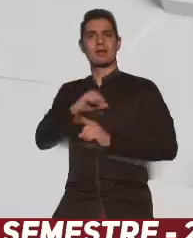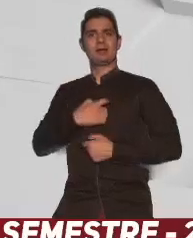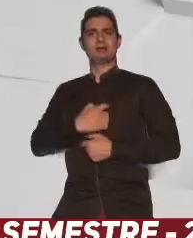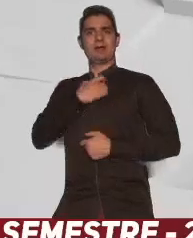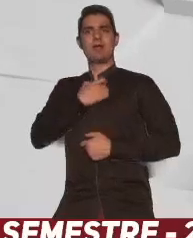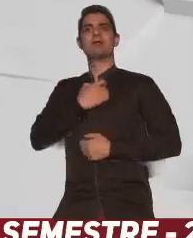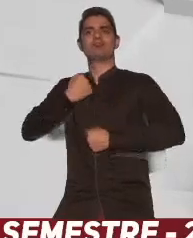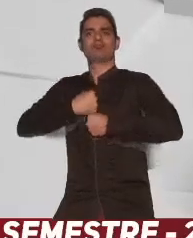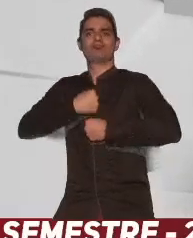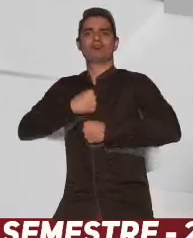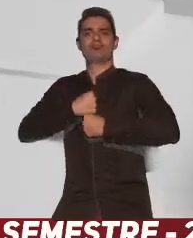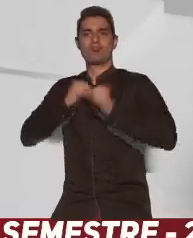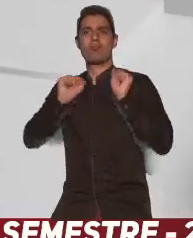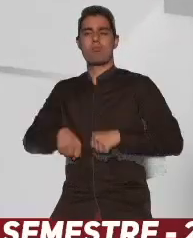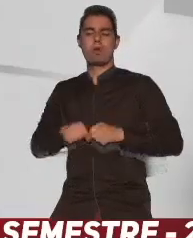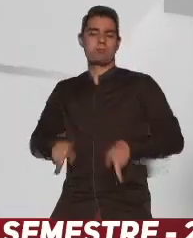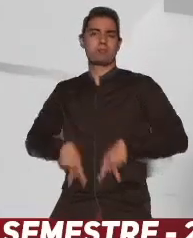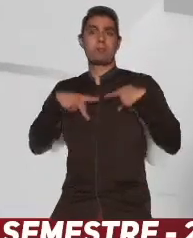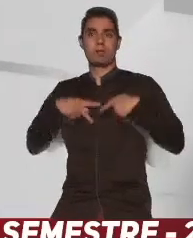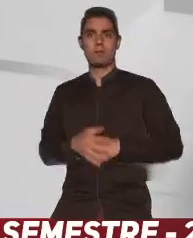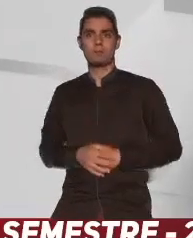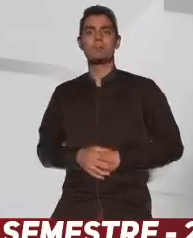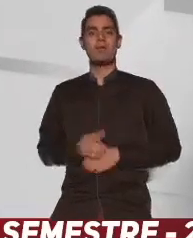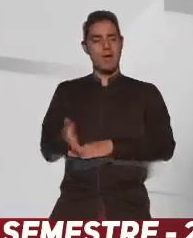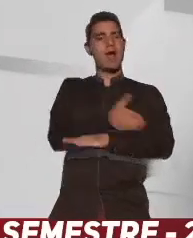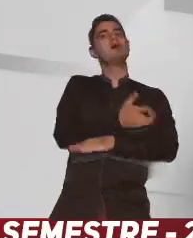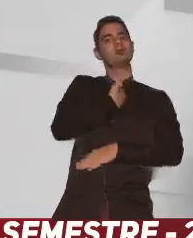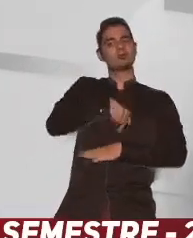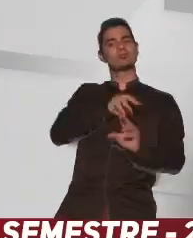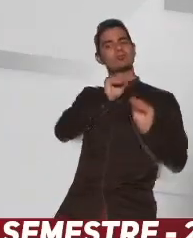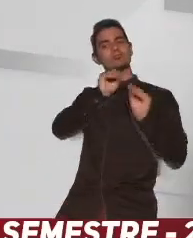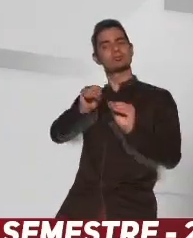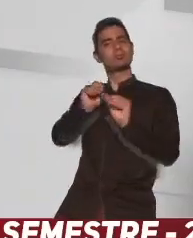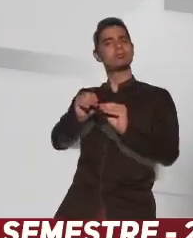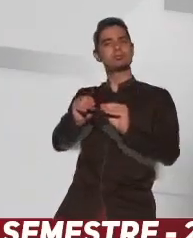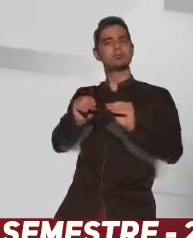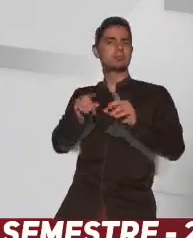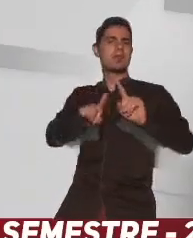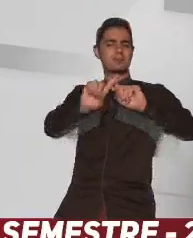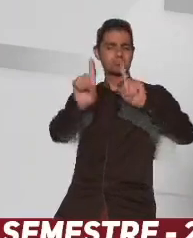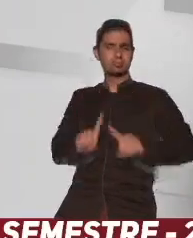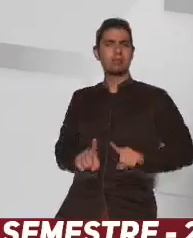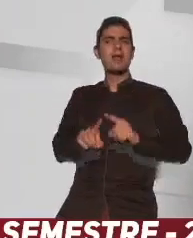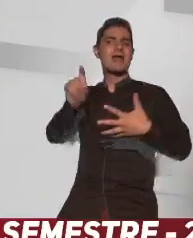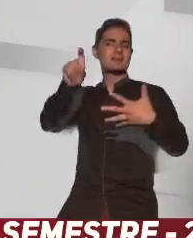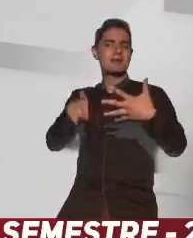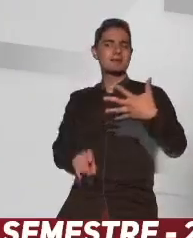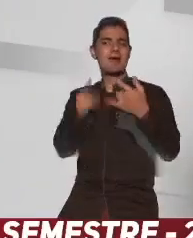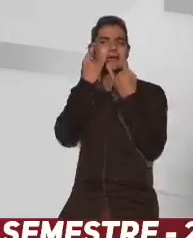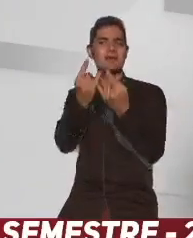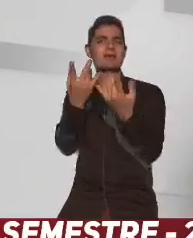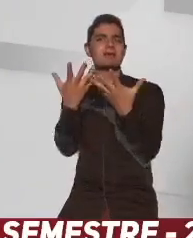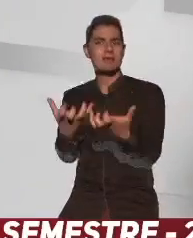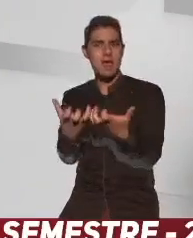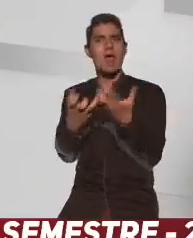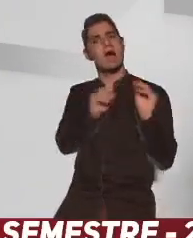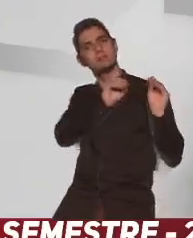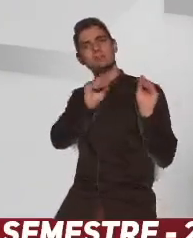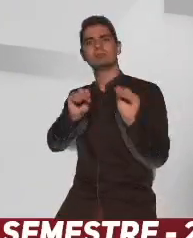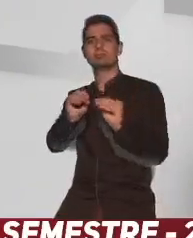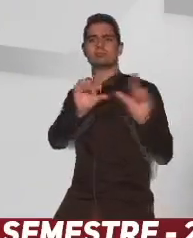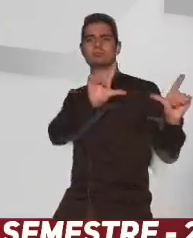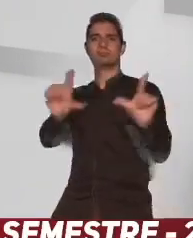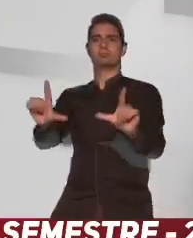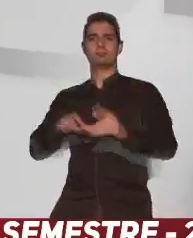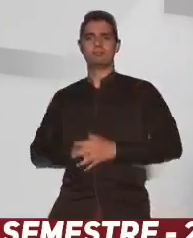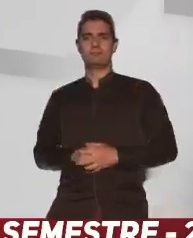y generando espacios que les permitan capacitarse de acuerdo con sus necesidades e intereses. En cumplimiento a la política de